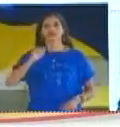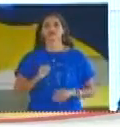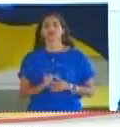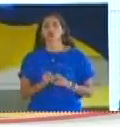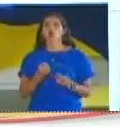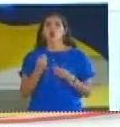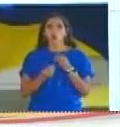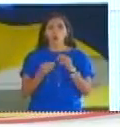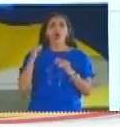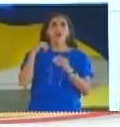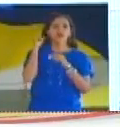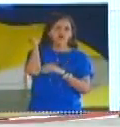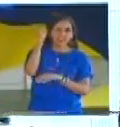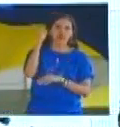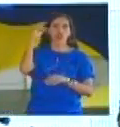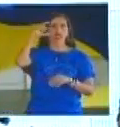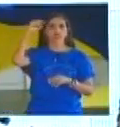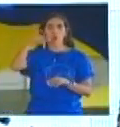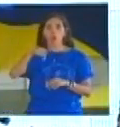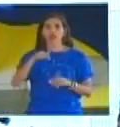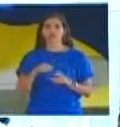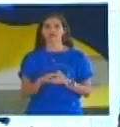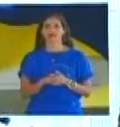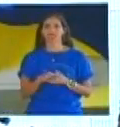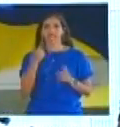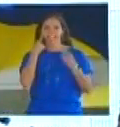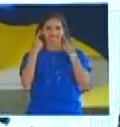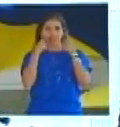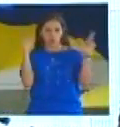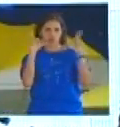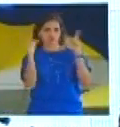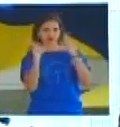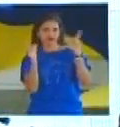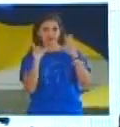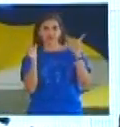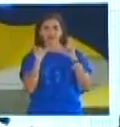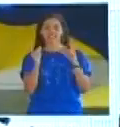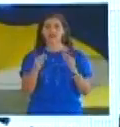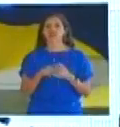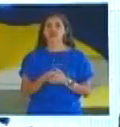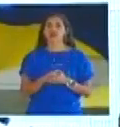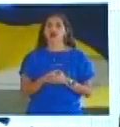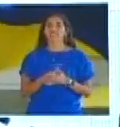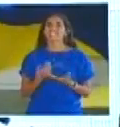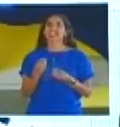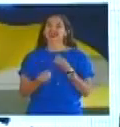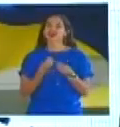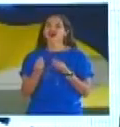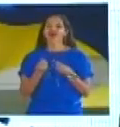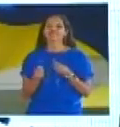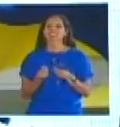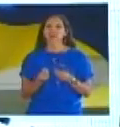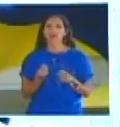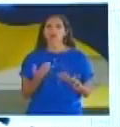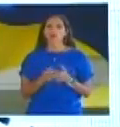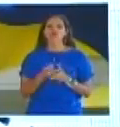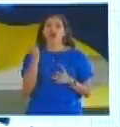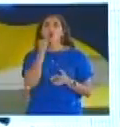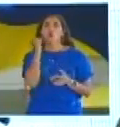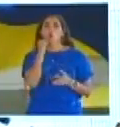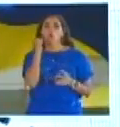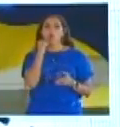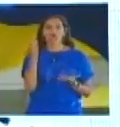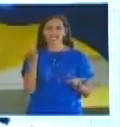hemos vencido el día de hoy, ahí tenemos imágenes de lo que pretendió ser una huelga